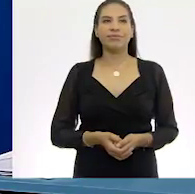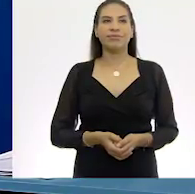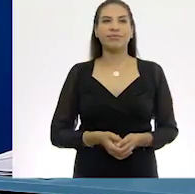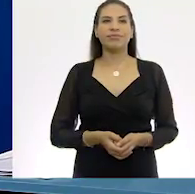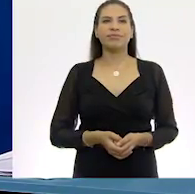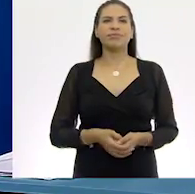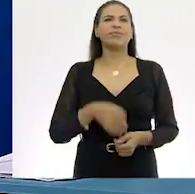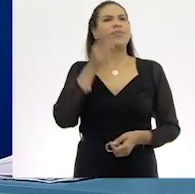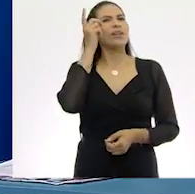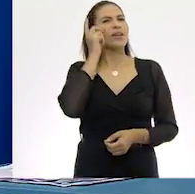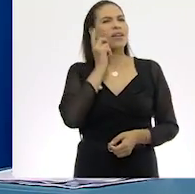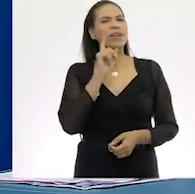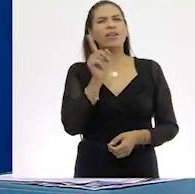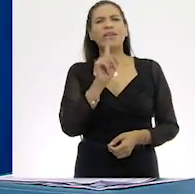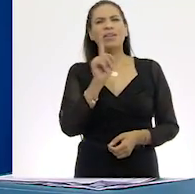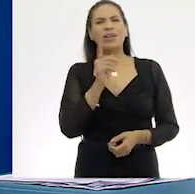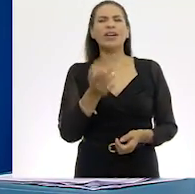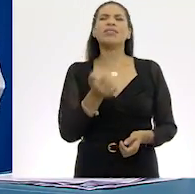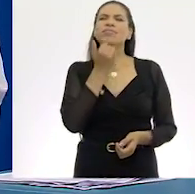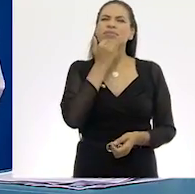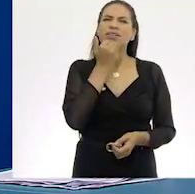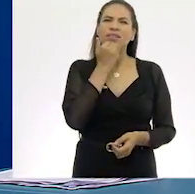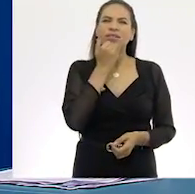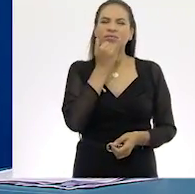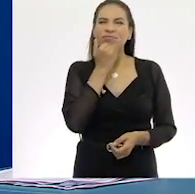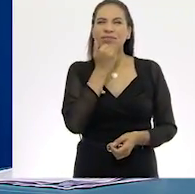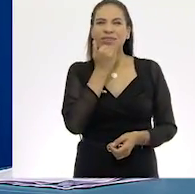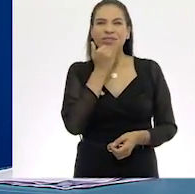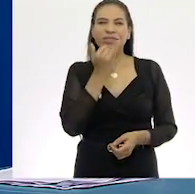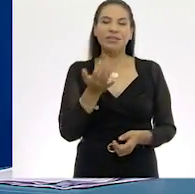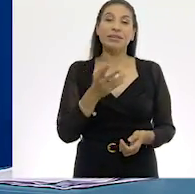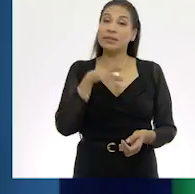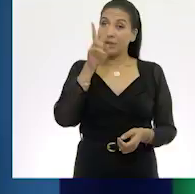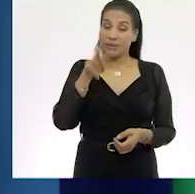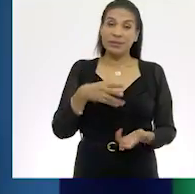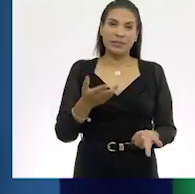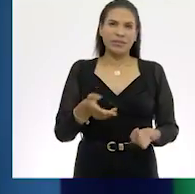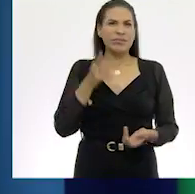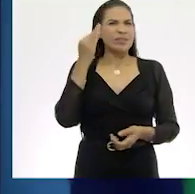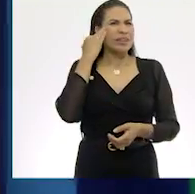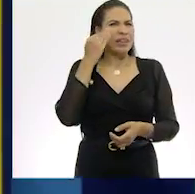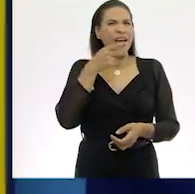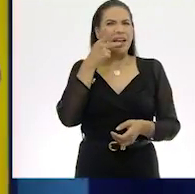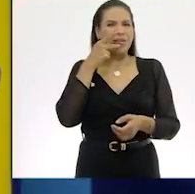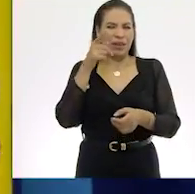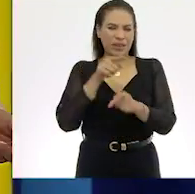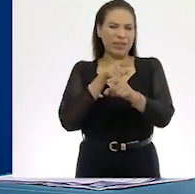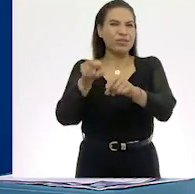Maestro, le dije que no se durmiera. Perdón, Joaquín, perdón. Es que tardas mucho en llegar a la